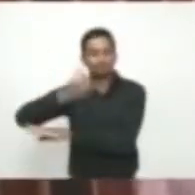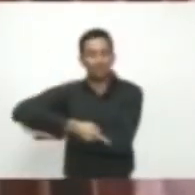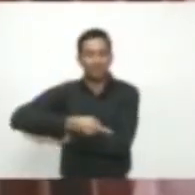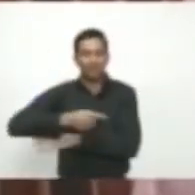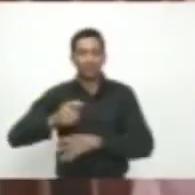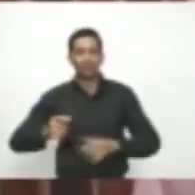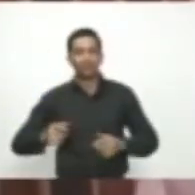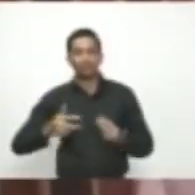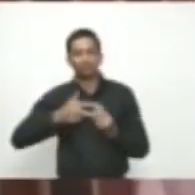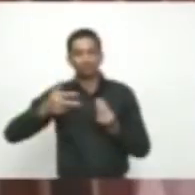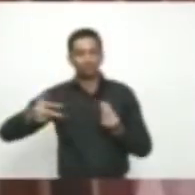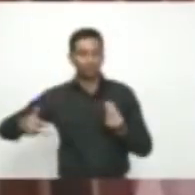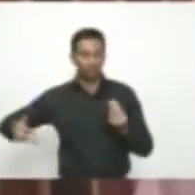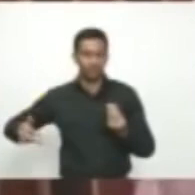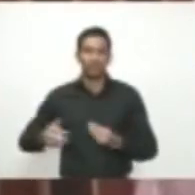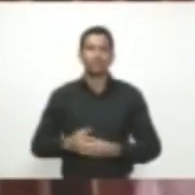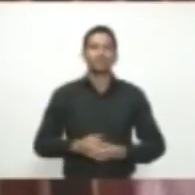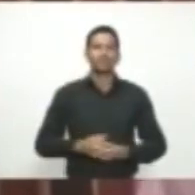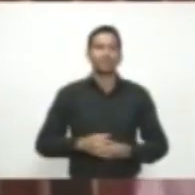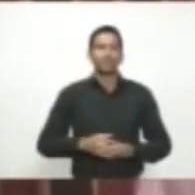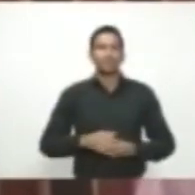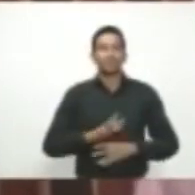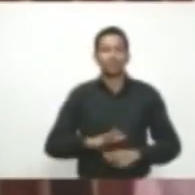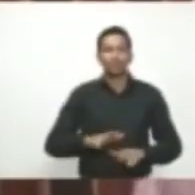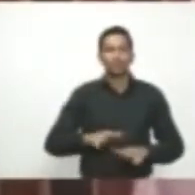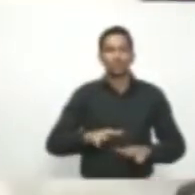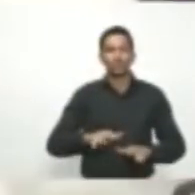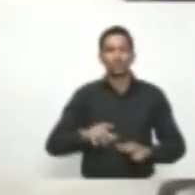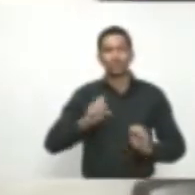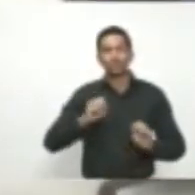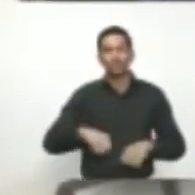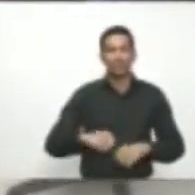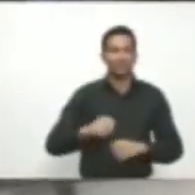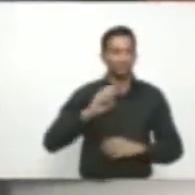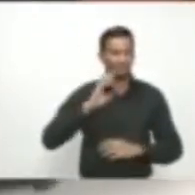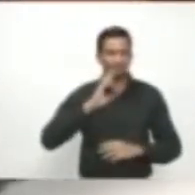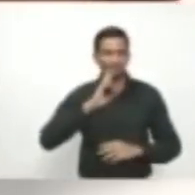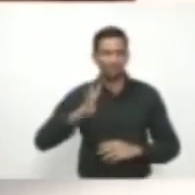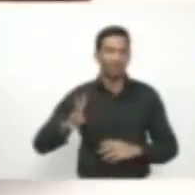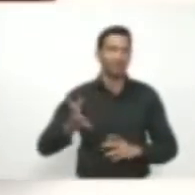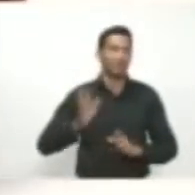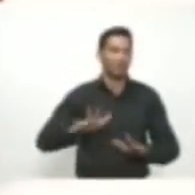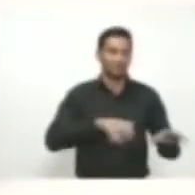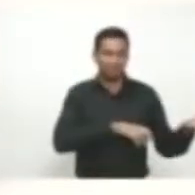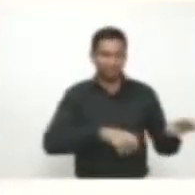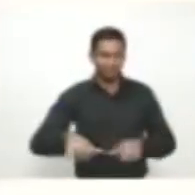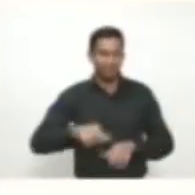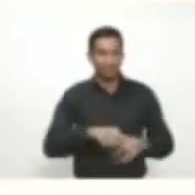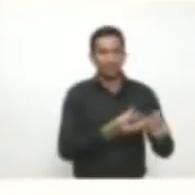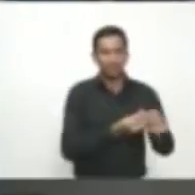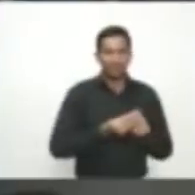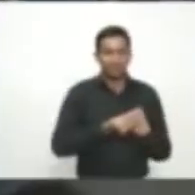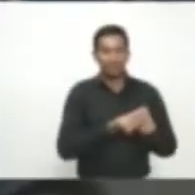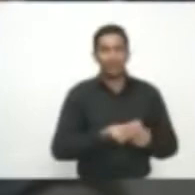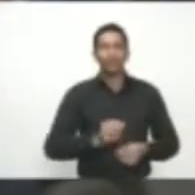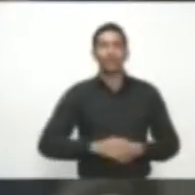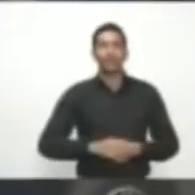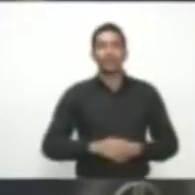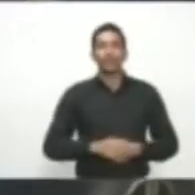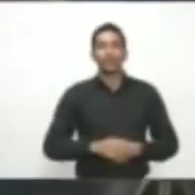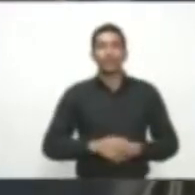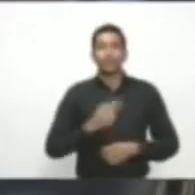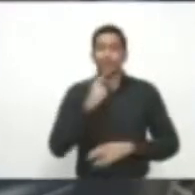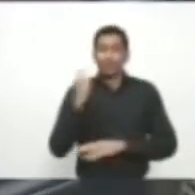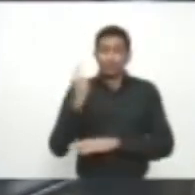Estaríamos hablando que tocaría los terrenos del prevaricato. Según Armenta, dado que existe un acuerdo del Consejo que privatiza el espacio